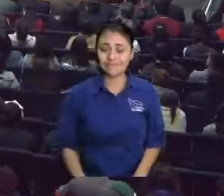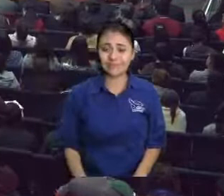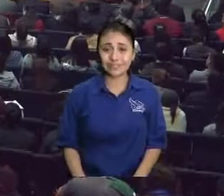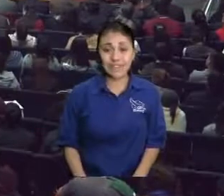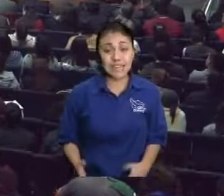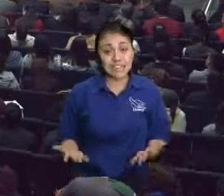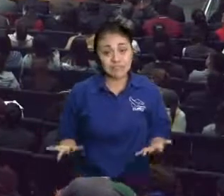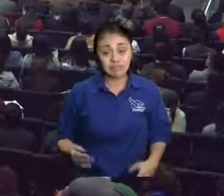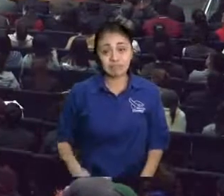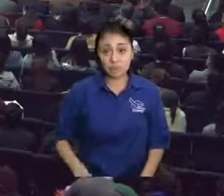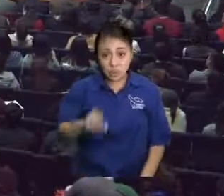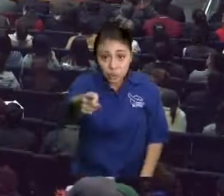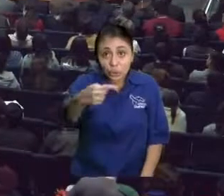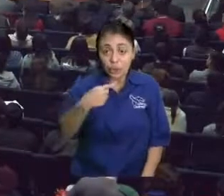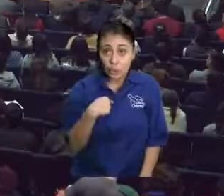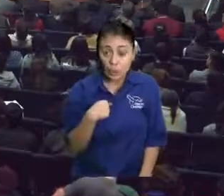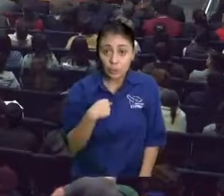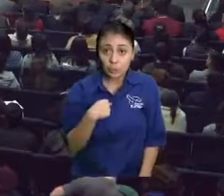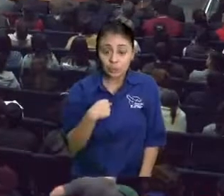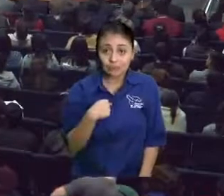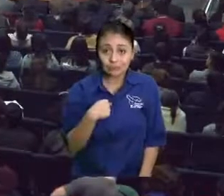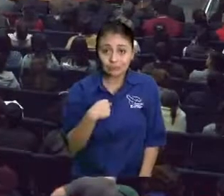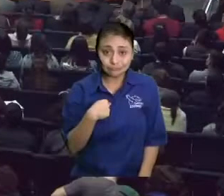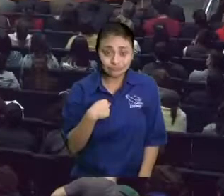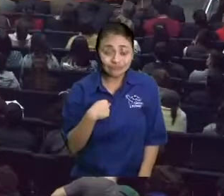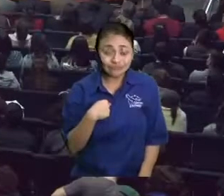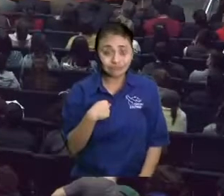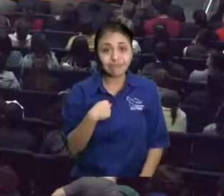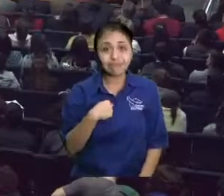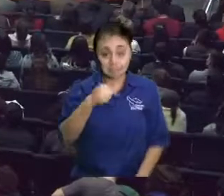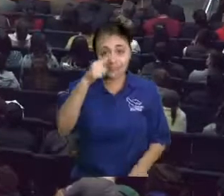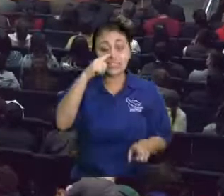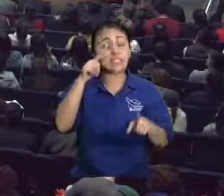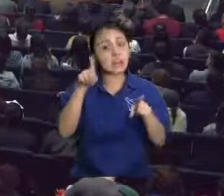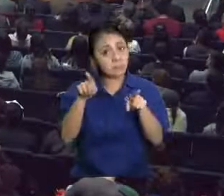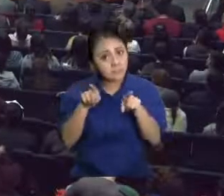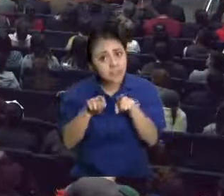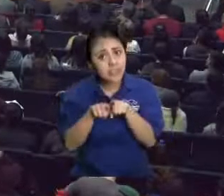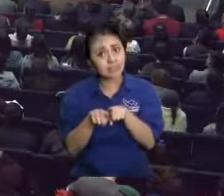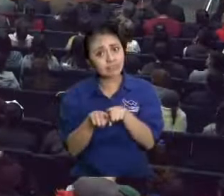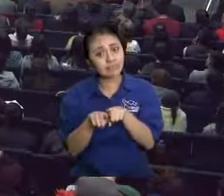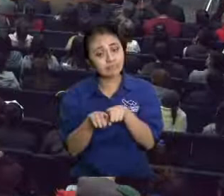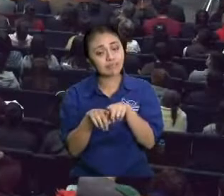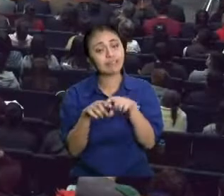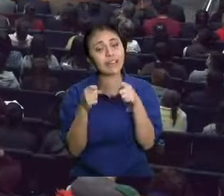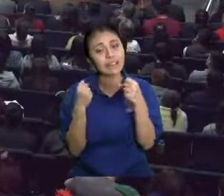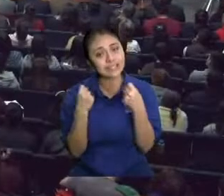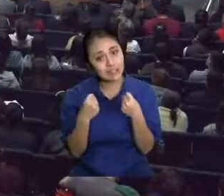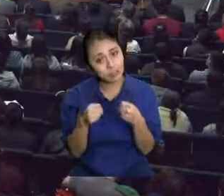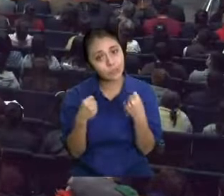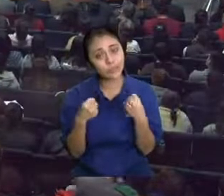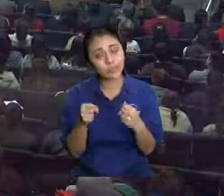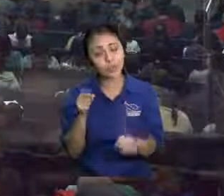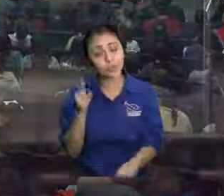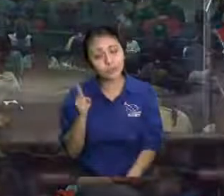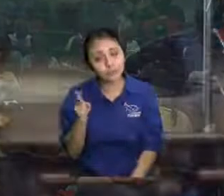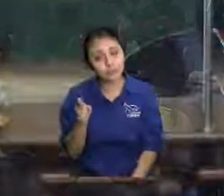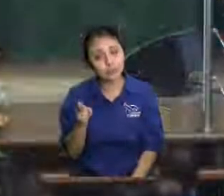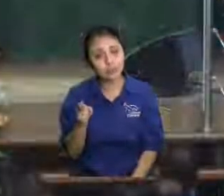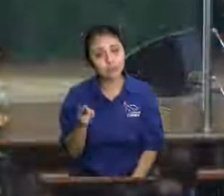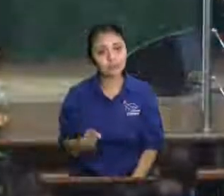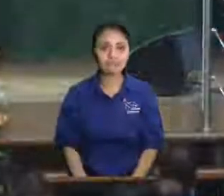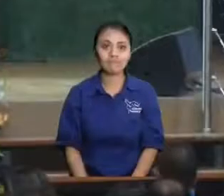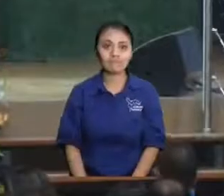¿Será que nosotros en algún momento hemos cometido semejante error? Porque aquí,